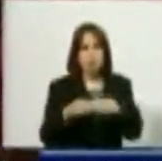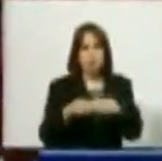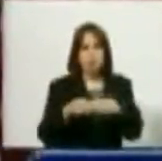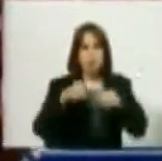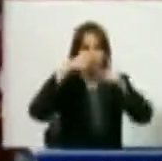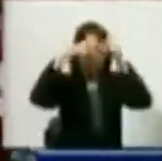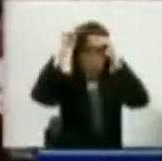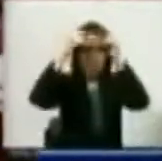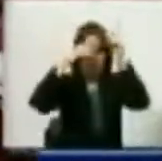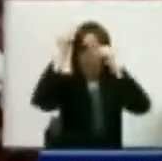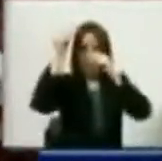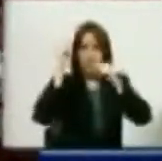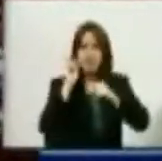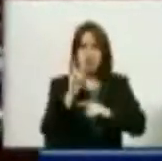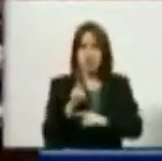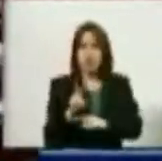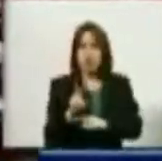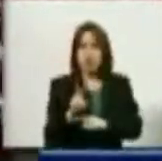upb